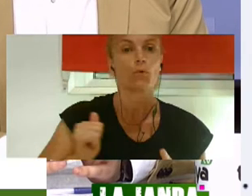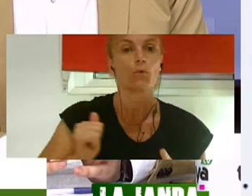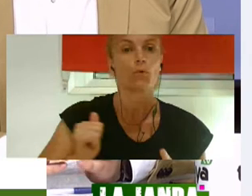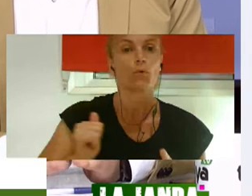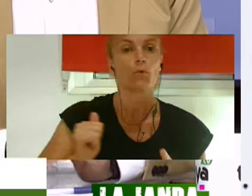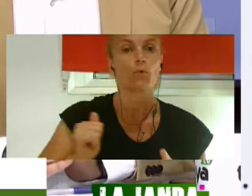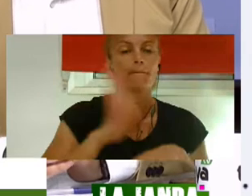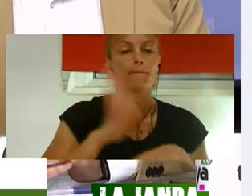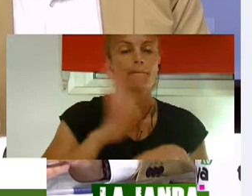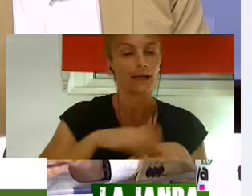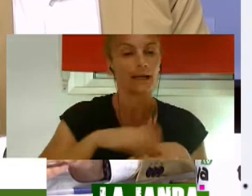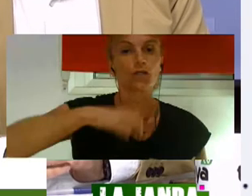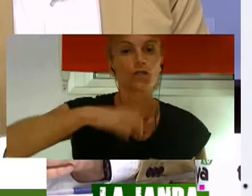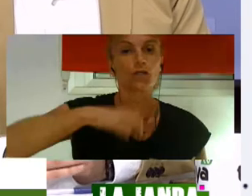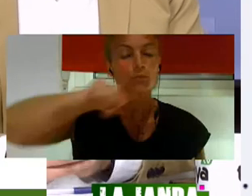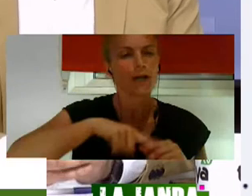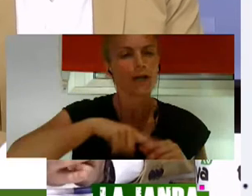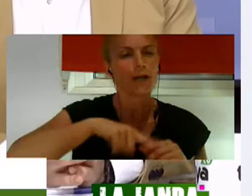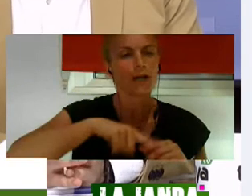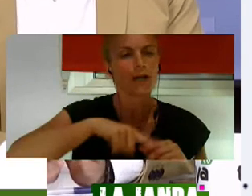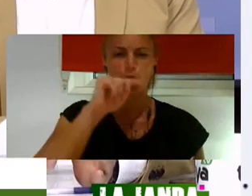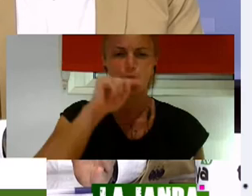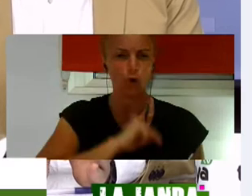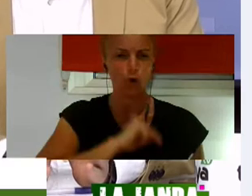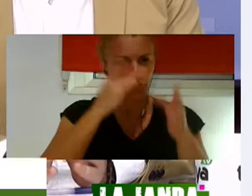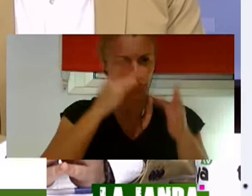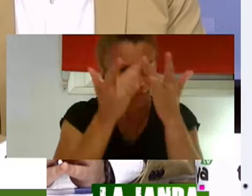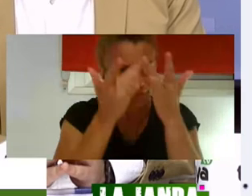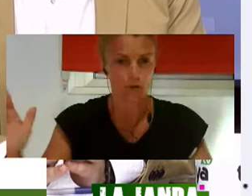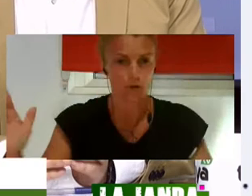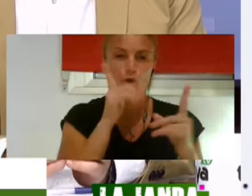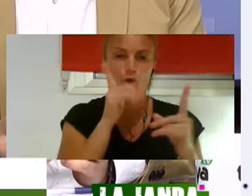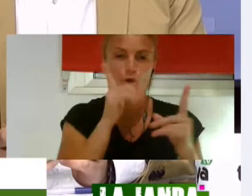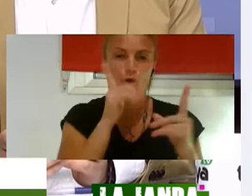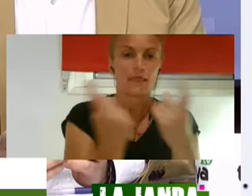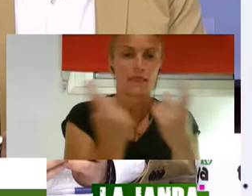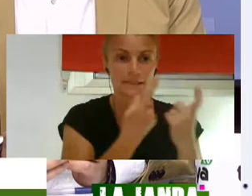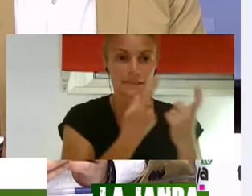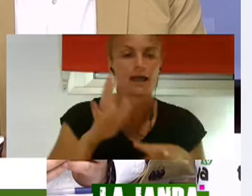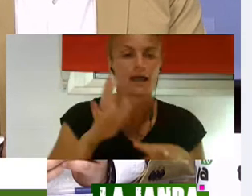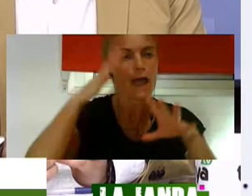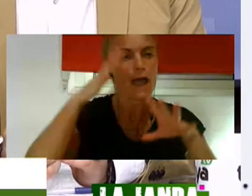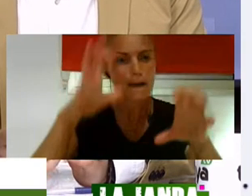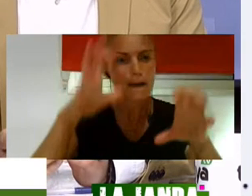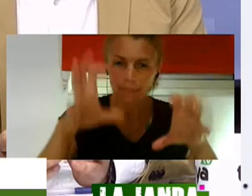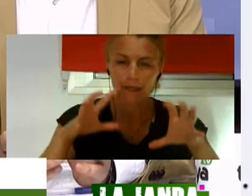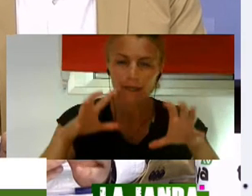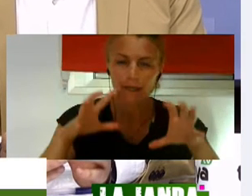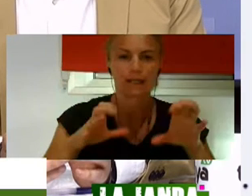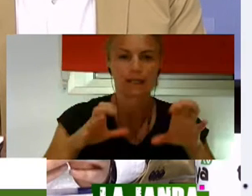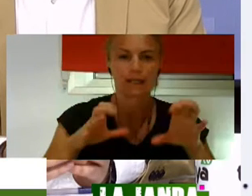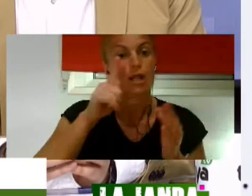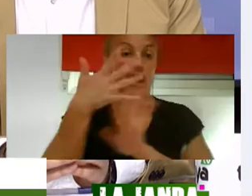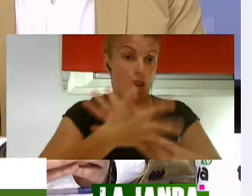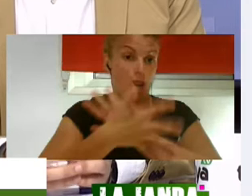para que nos concienciemos de la necesidad, como bien decías, de aprender la lengua de